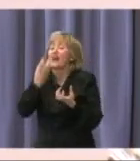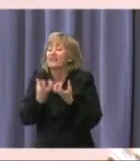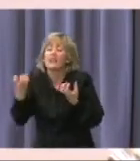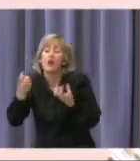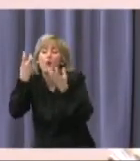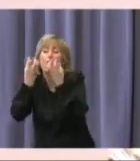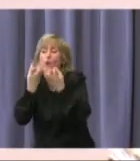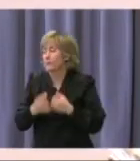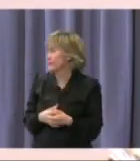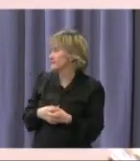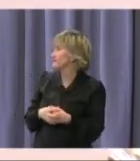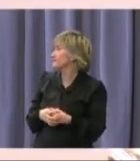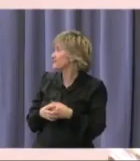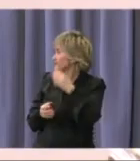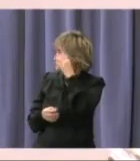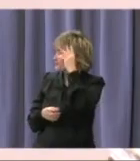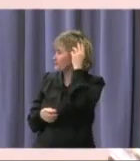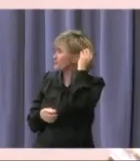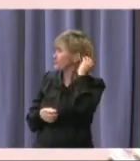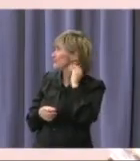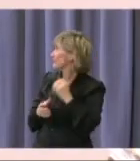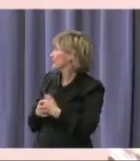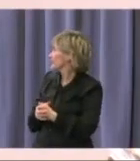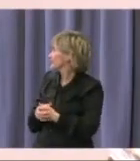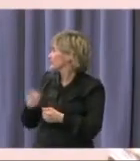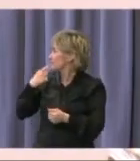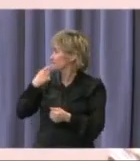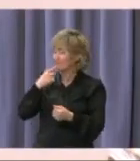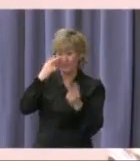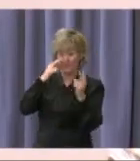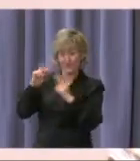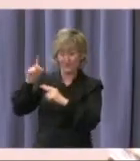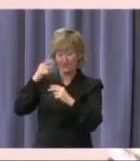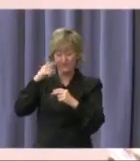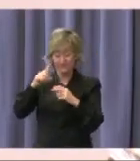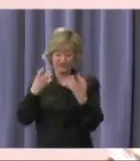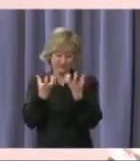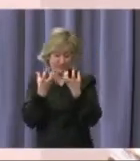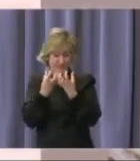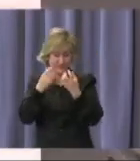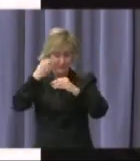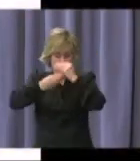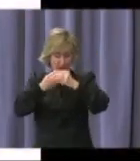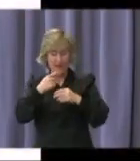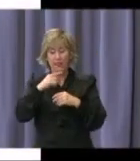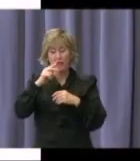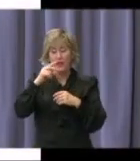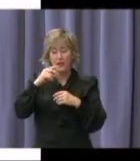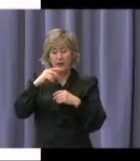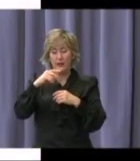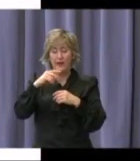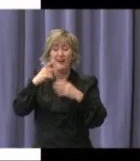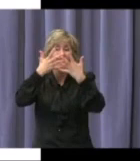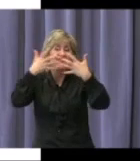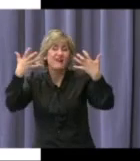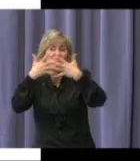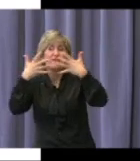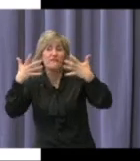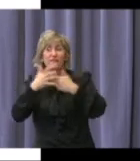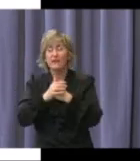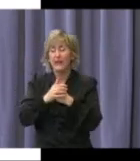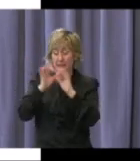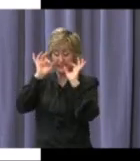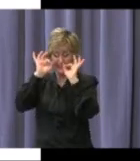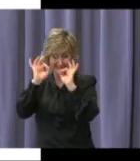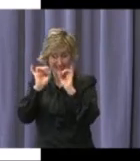portada, veis la imagen que imita los genitales masculinos y ese doble juego de la frase literal